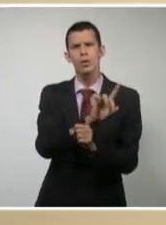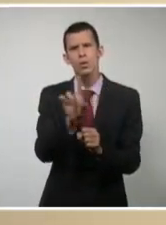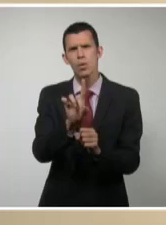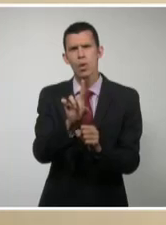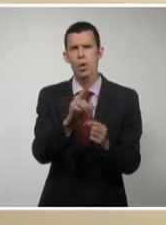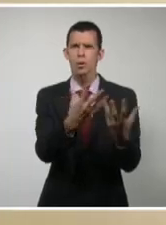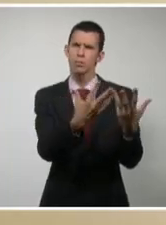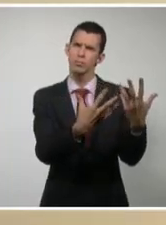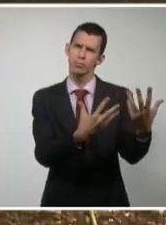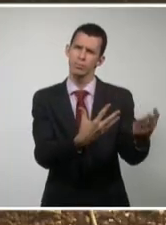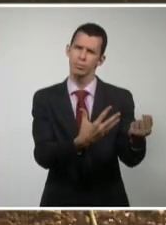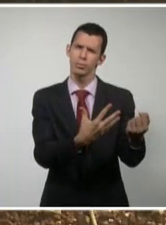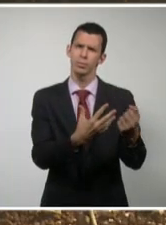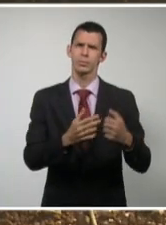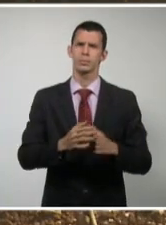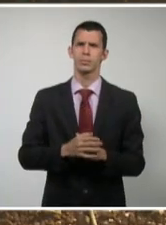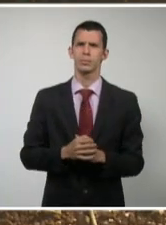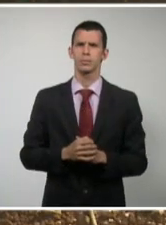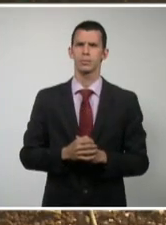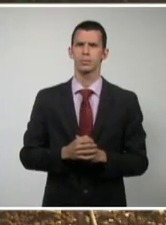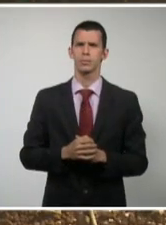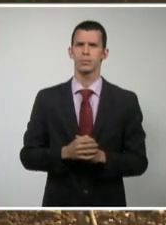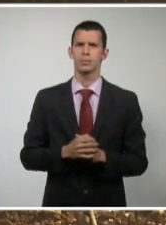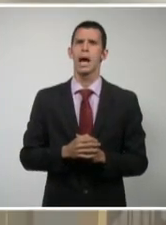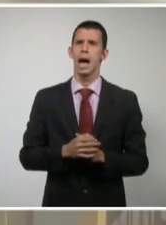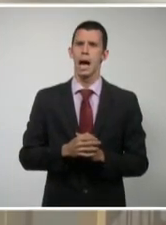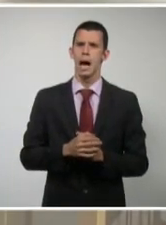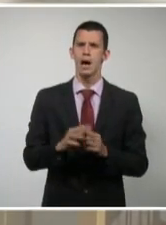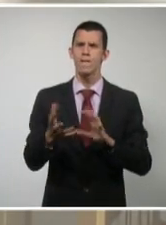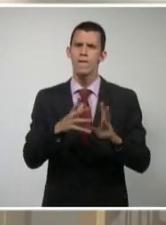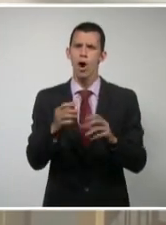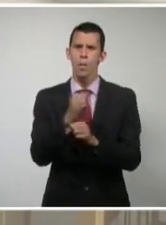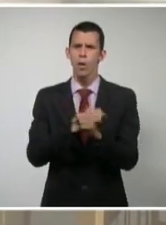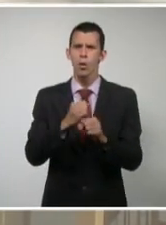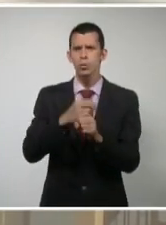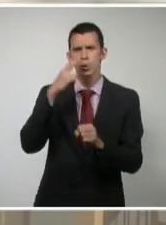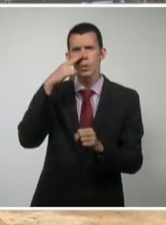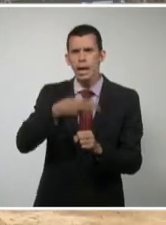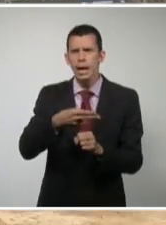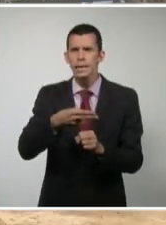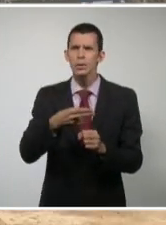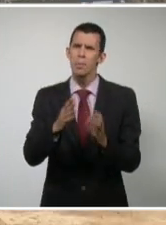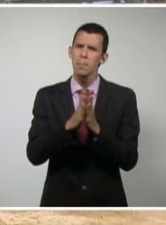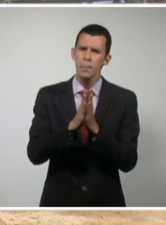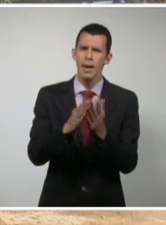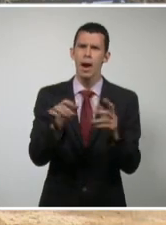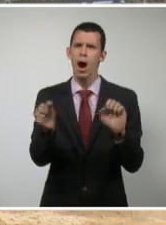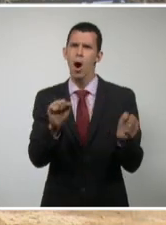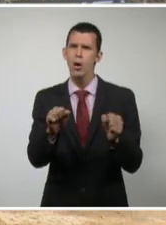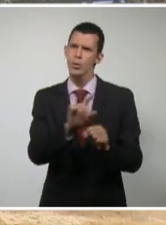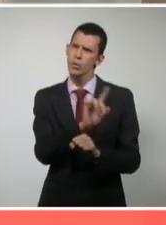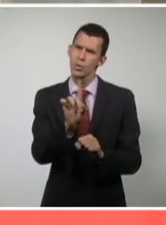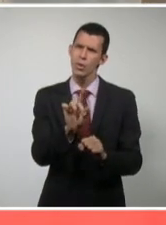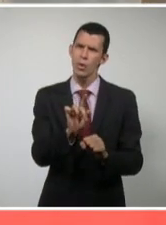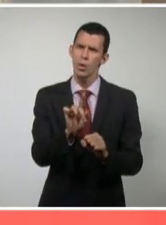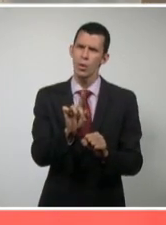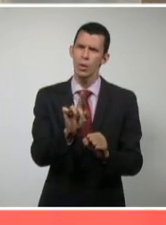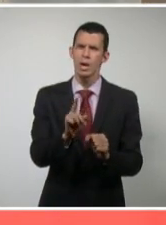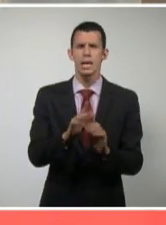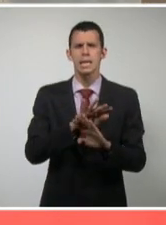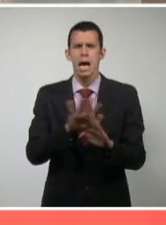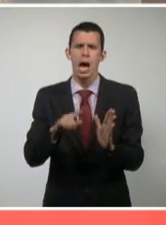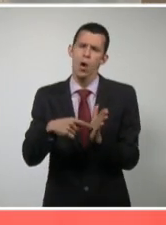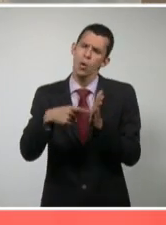contrario, implica economizar al máximo la energía con que se dispone para solventar los efectos del bloqueo. Esto